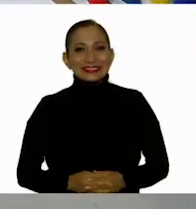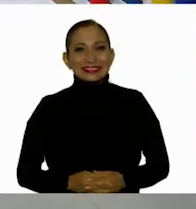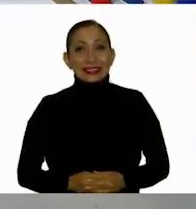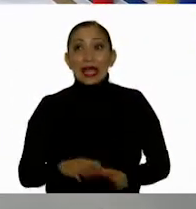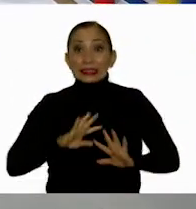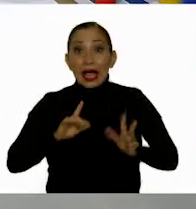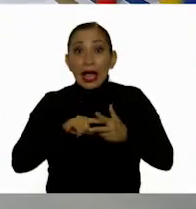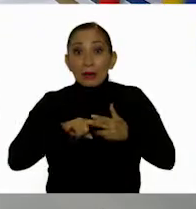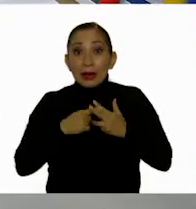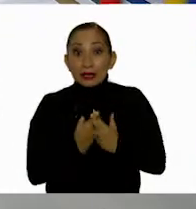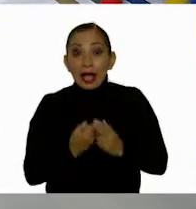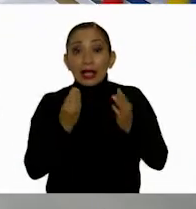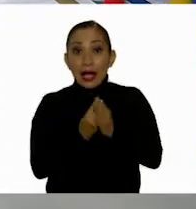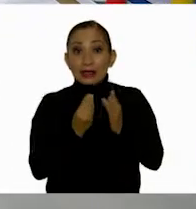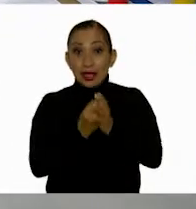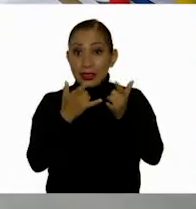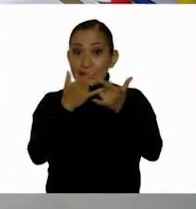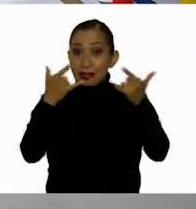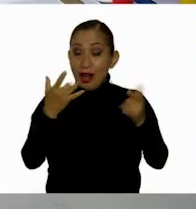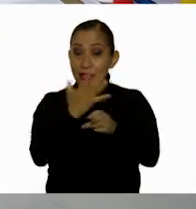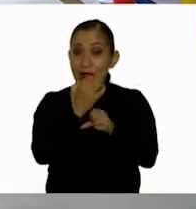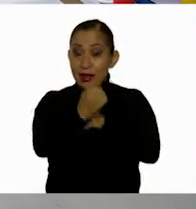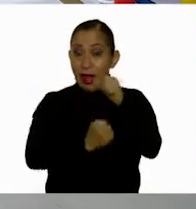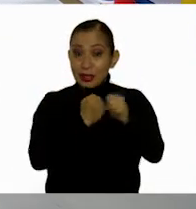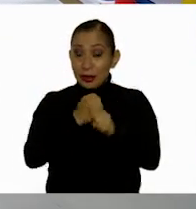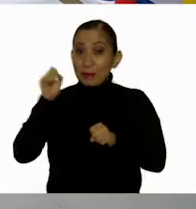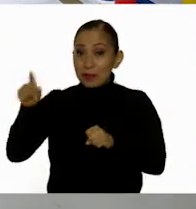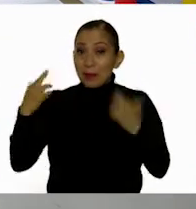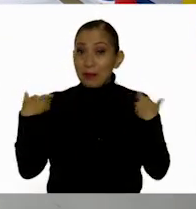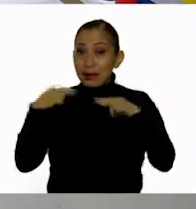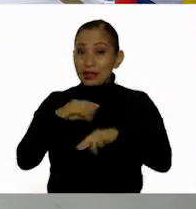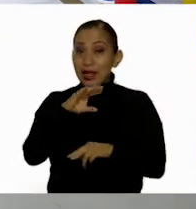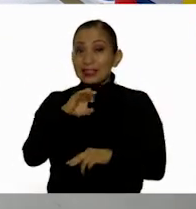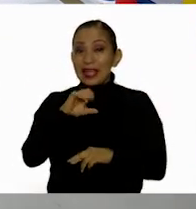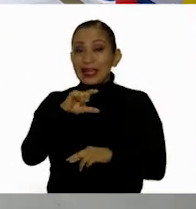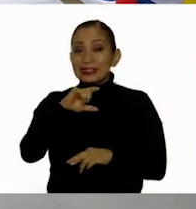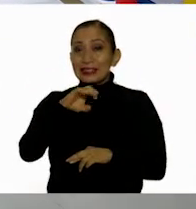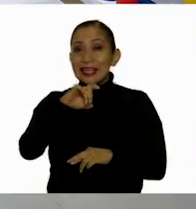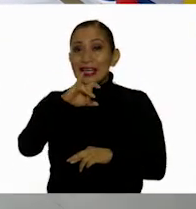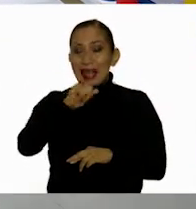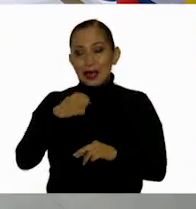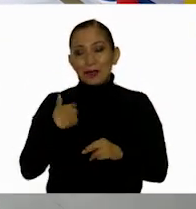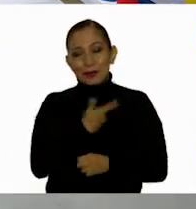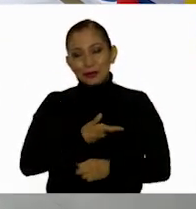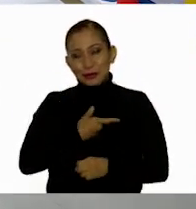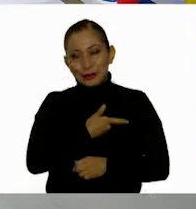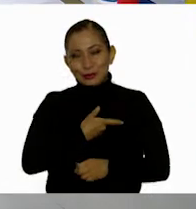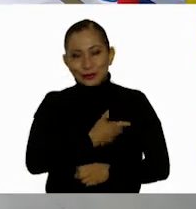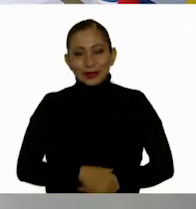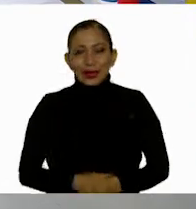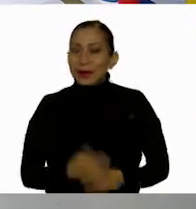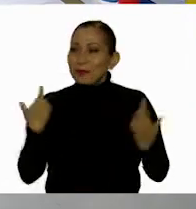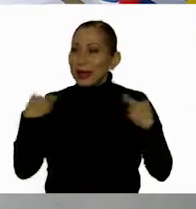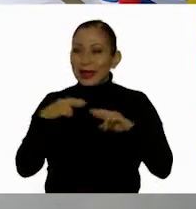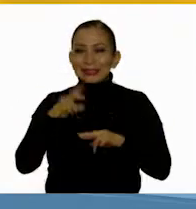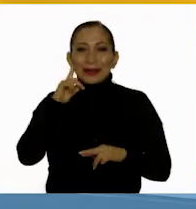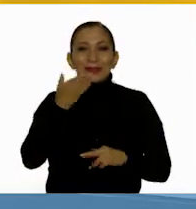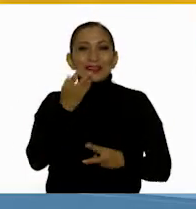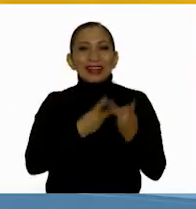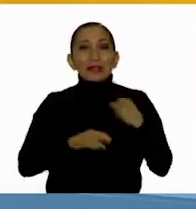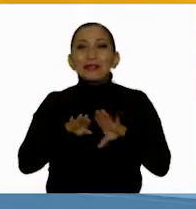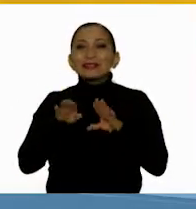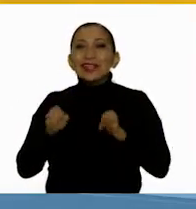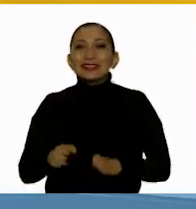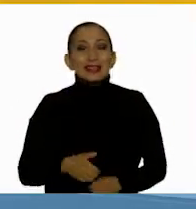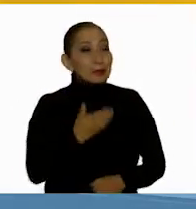estamos por iniciar una sesión de historia de quinto grado de la mano de la maestra Cecilia Vargas, a quien recibo con muchísimo gusto. Maestra Ceci, bienvenida, ¿cómo